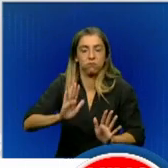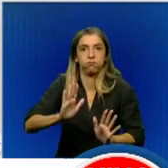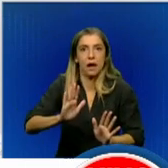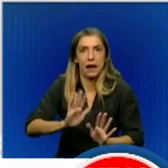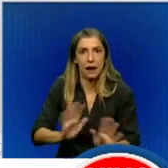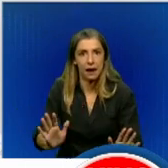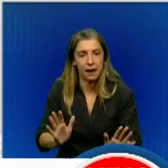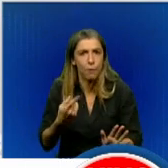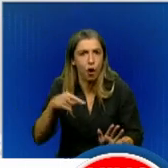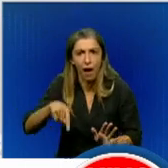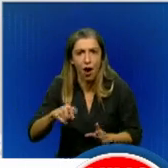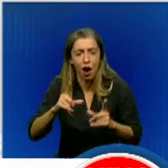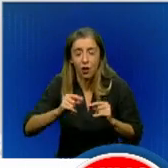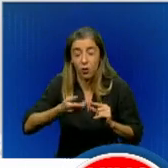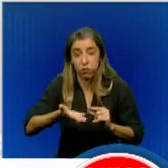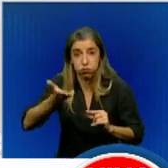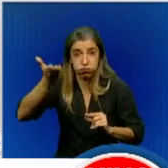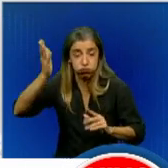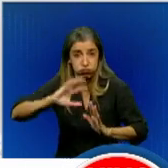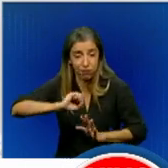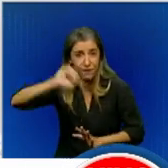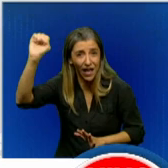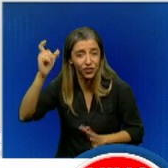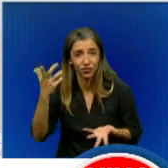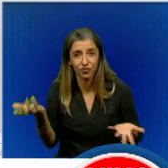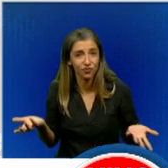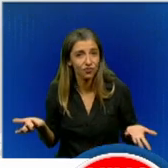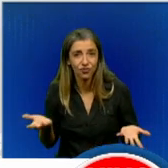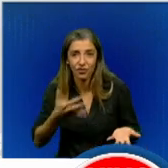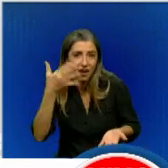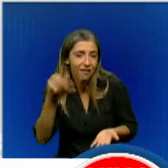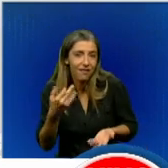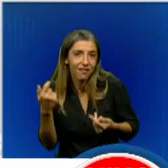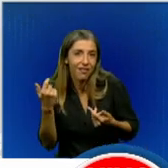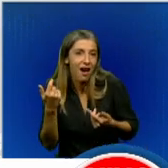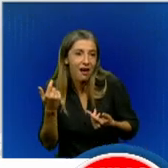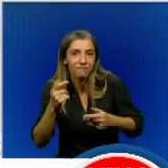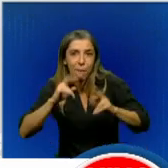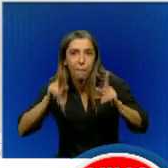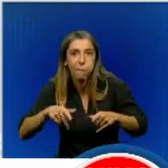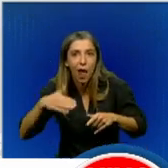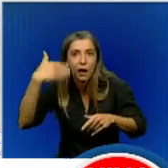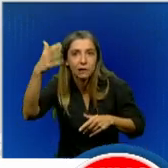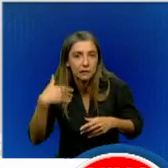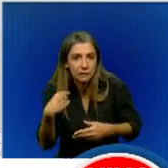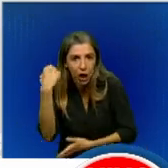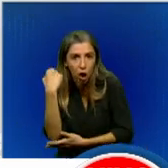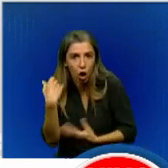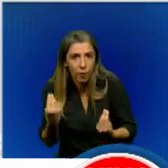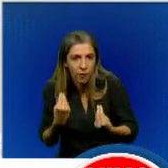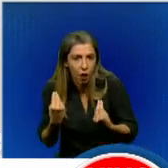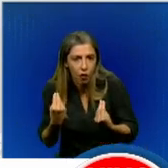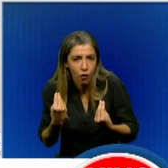qué ponen en peligro cualquier planificación de la economía privada